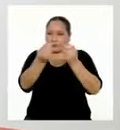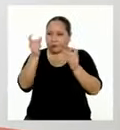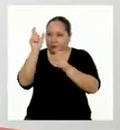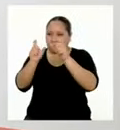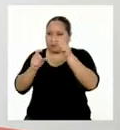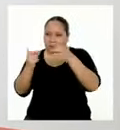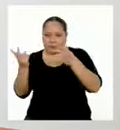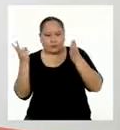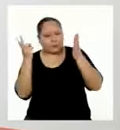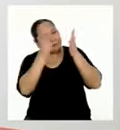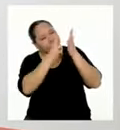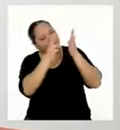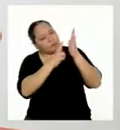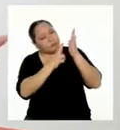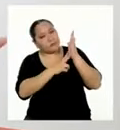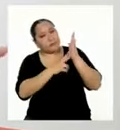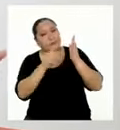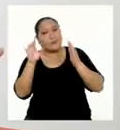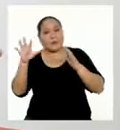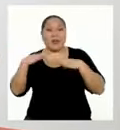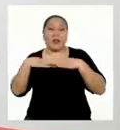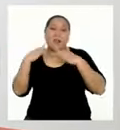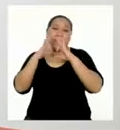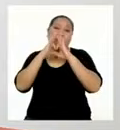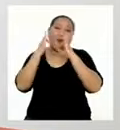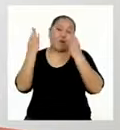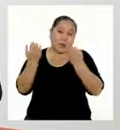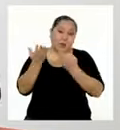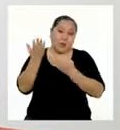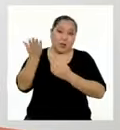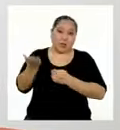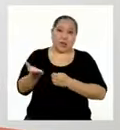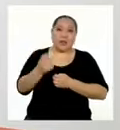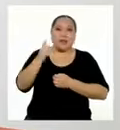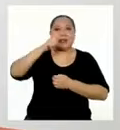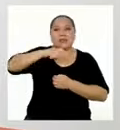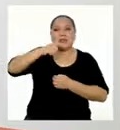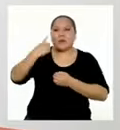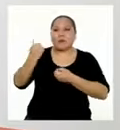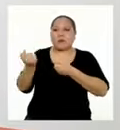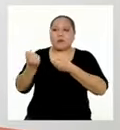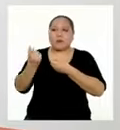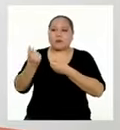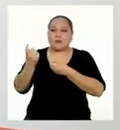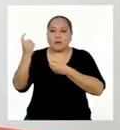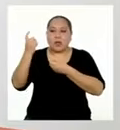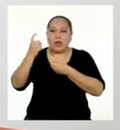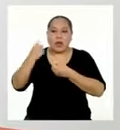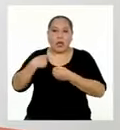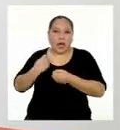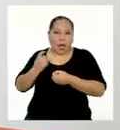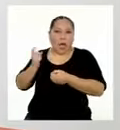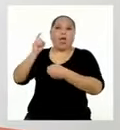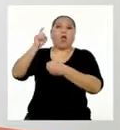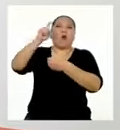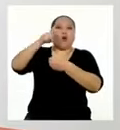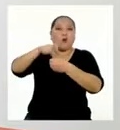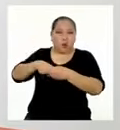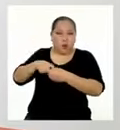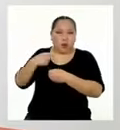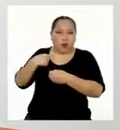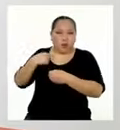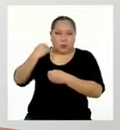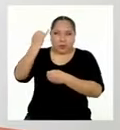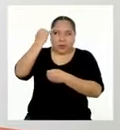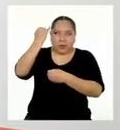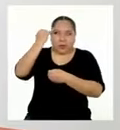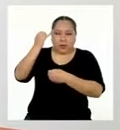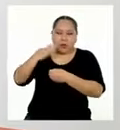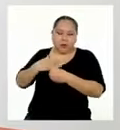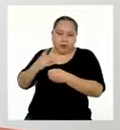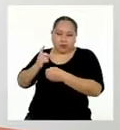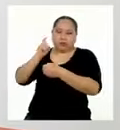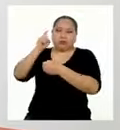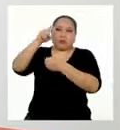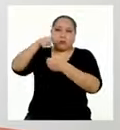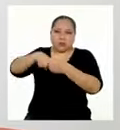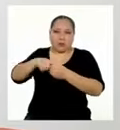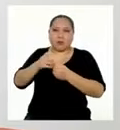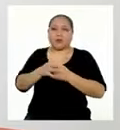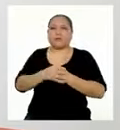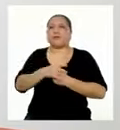y que además es nuestra familia y debemos incluirnos a nosotros mismos en las ideas que